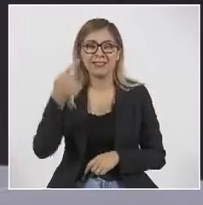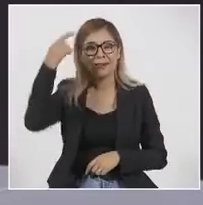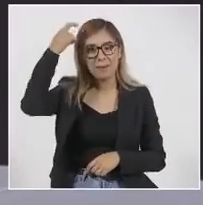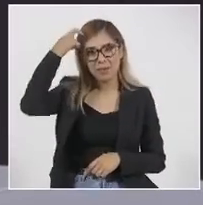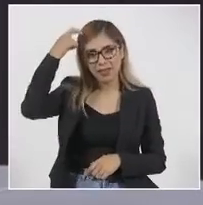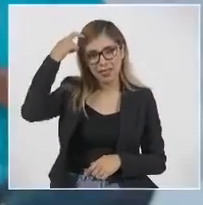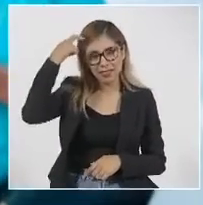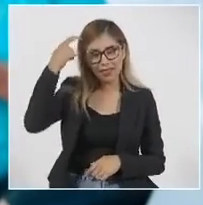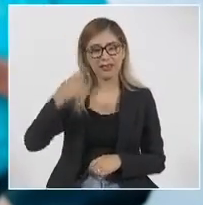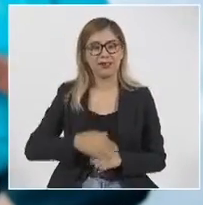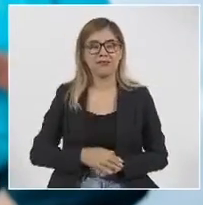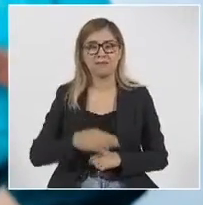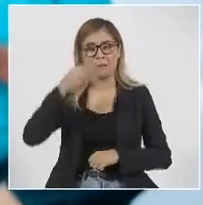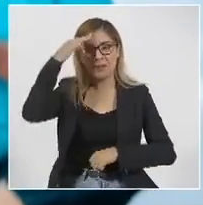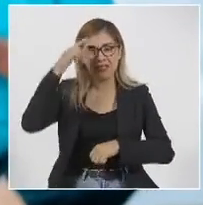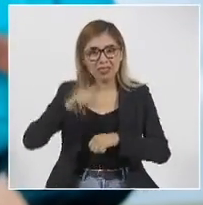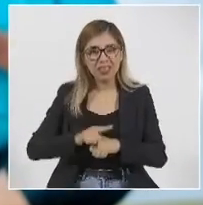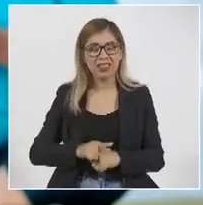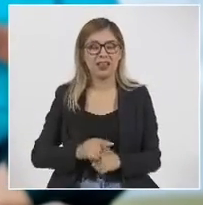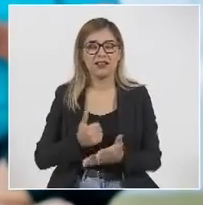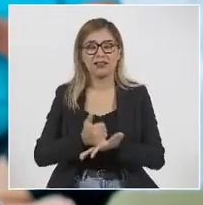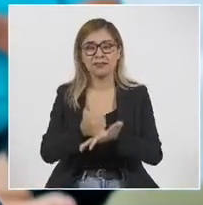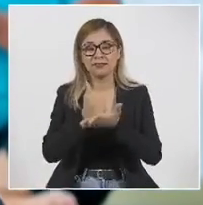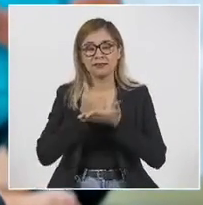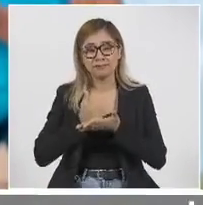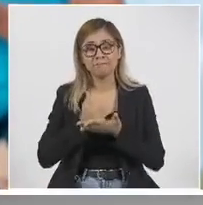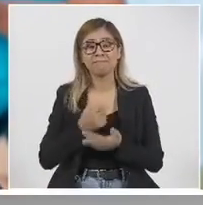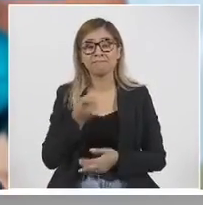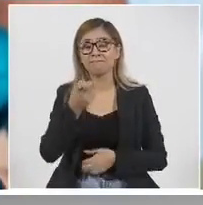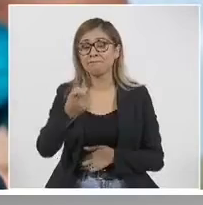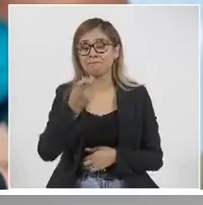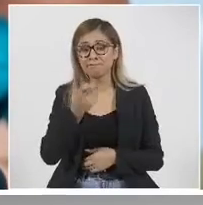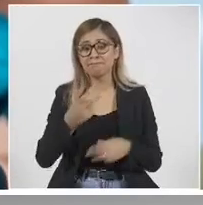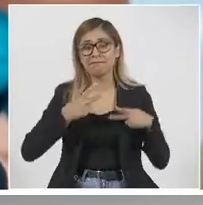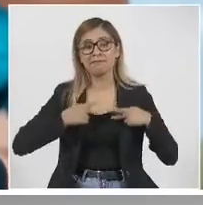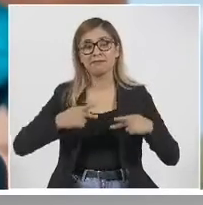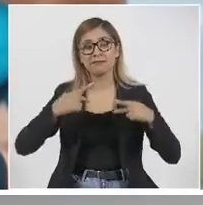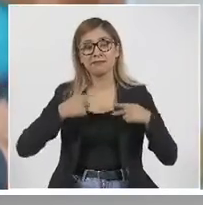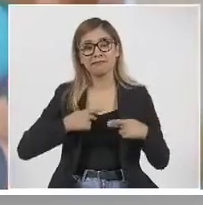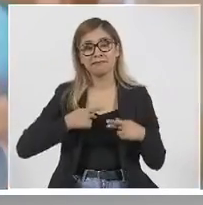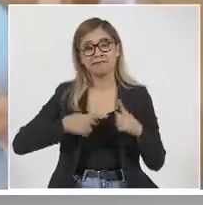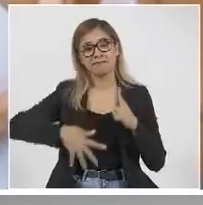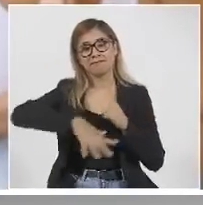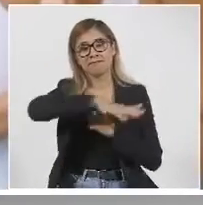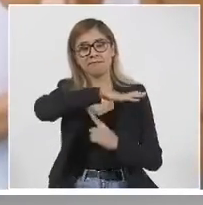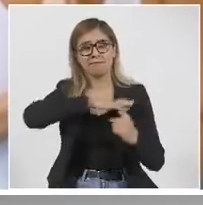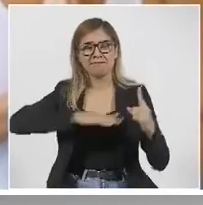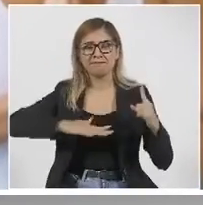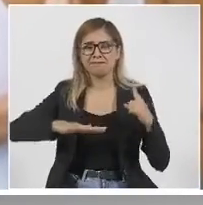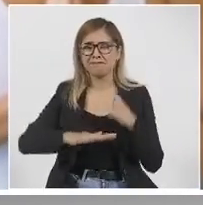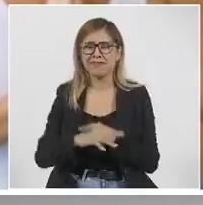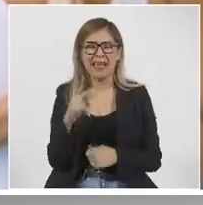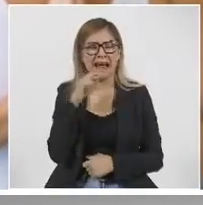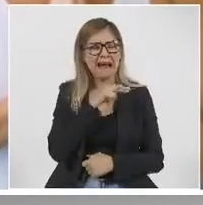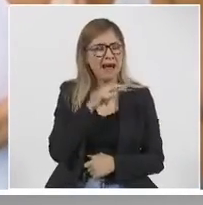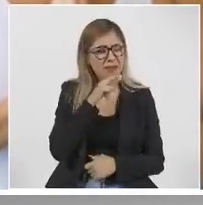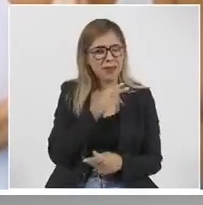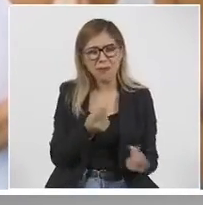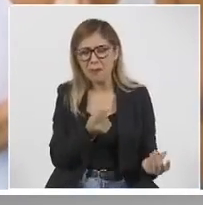menciona el maestro Ortega. Definitivamente, viviendo en sociedades que todo es rápido, todo es